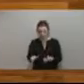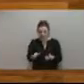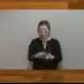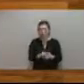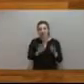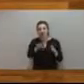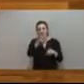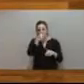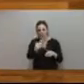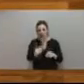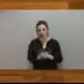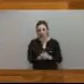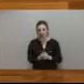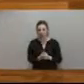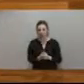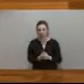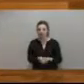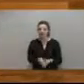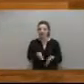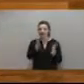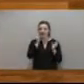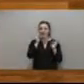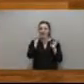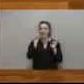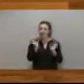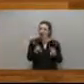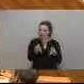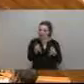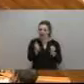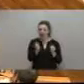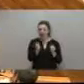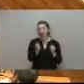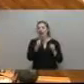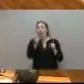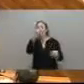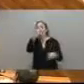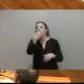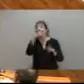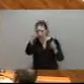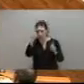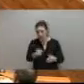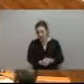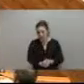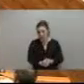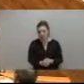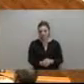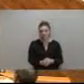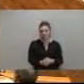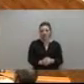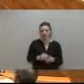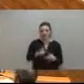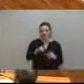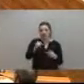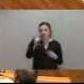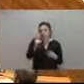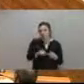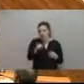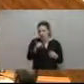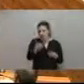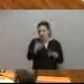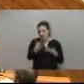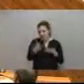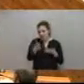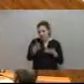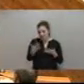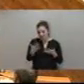o sea que la verdad que empezamos bien. Luego también, bueno, hoy no tengo aquí